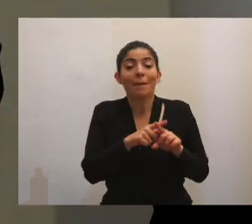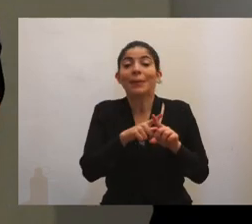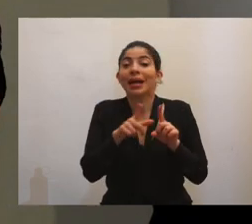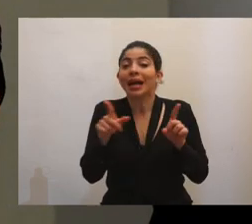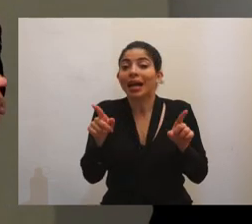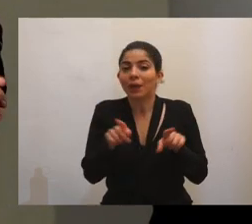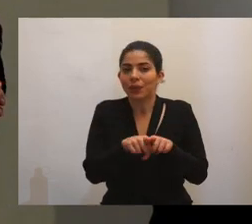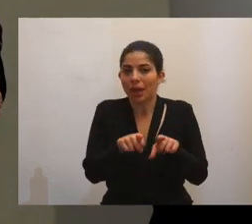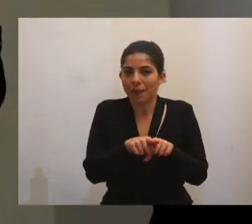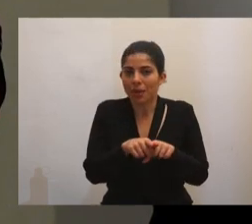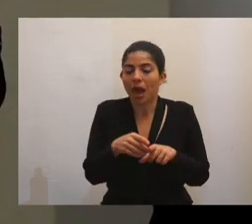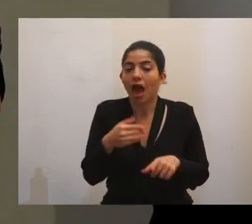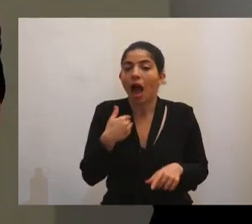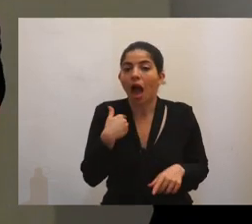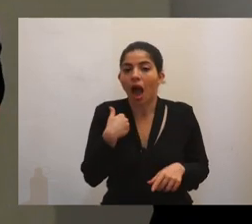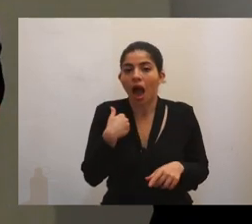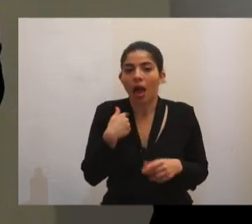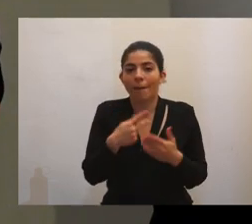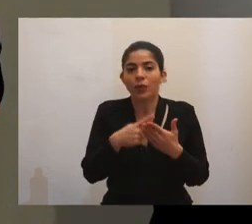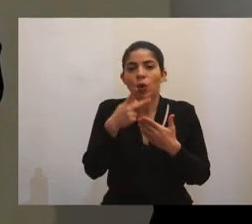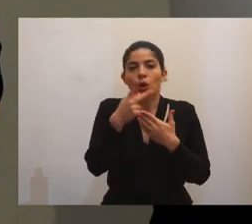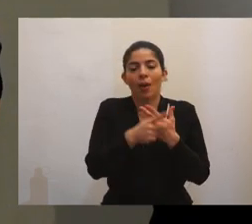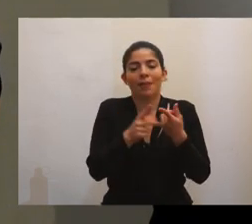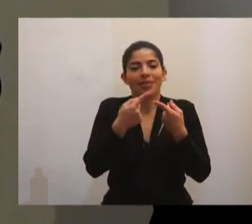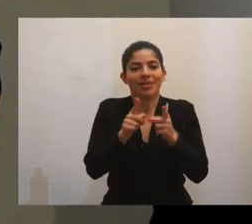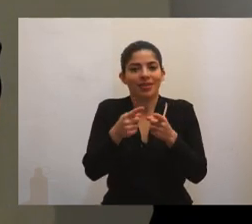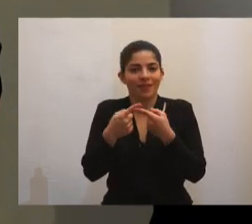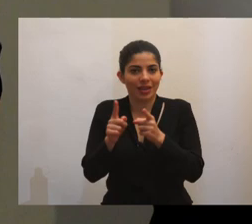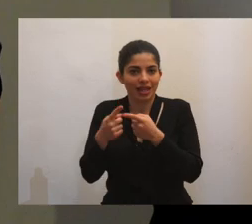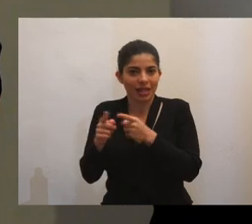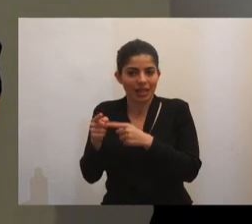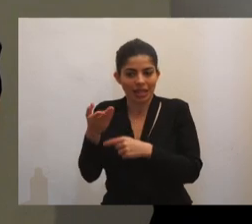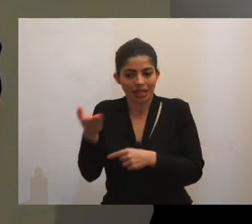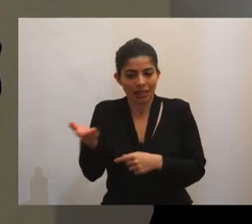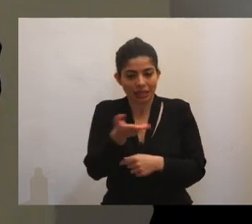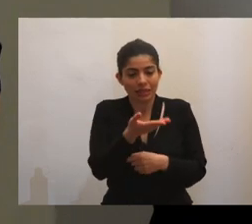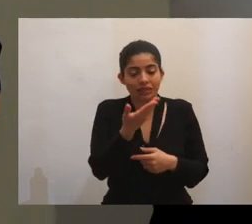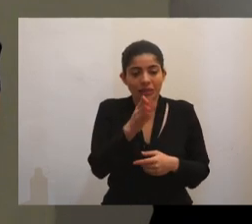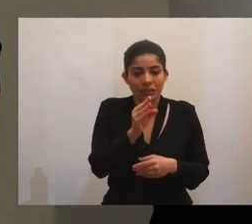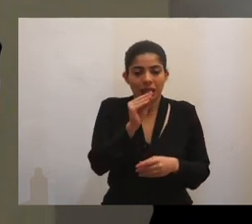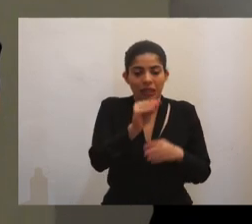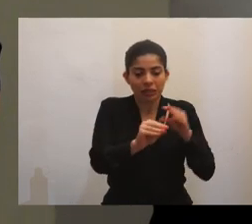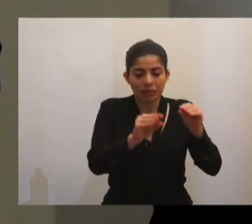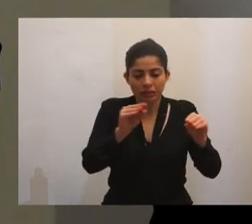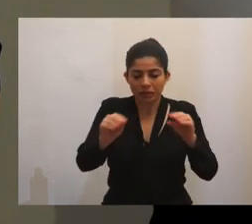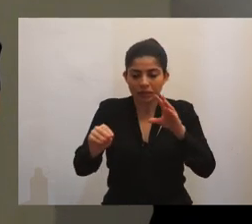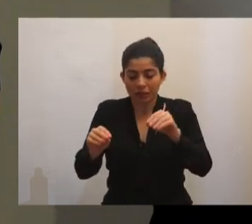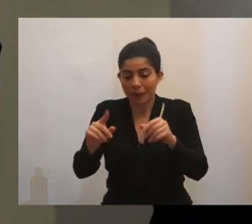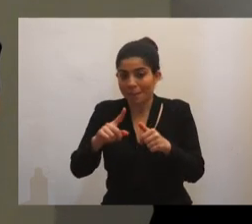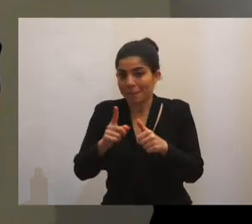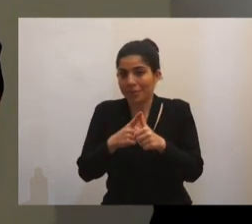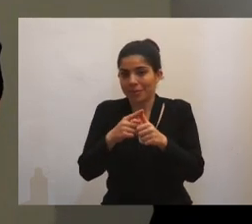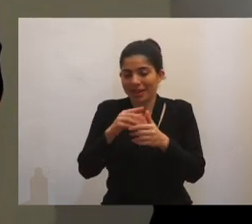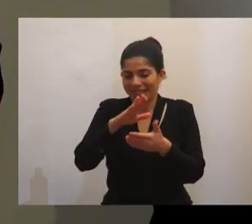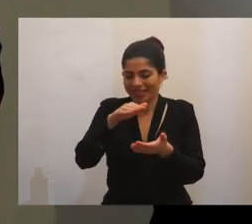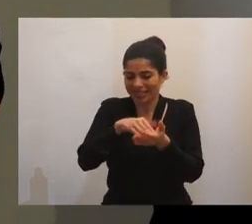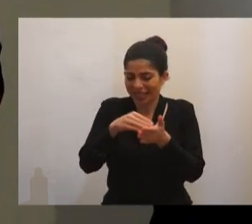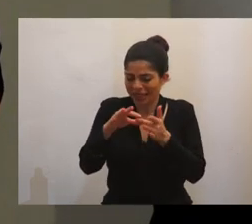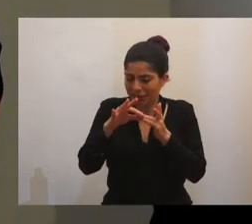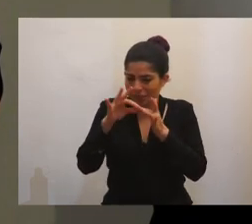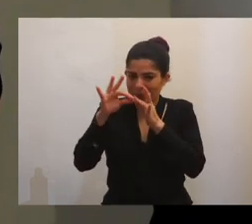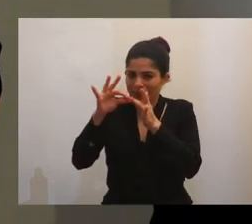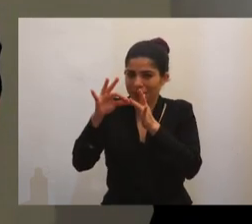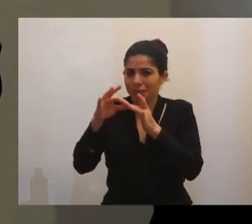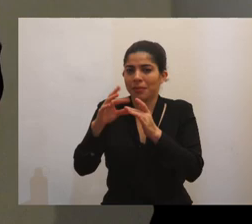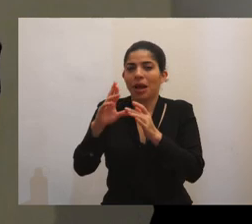también tenemos diferentes programas en donde hemos puesto el indicador de género al frente y al centro, en donde